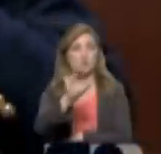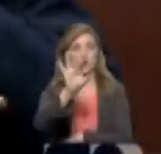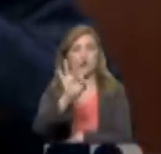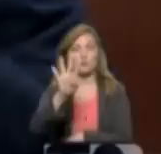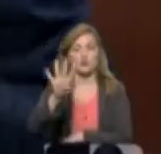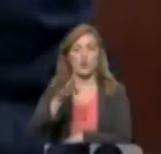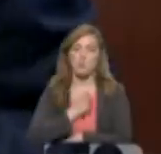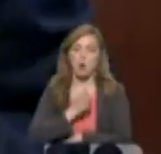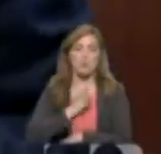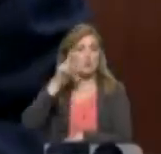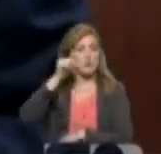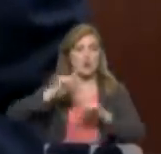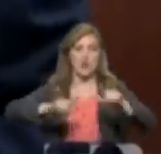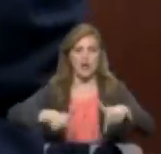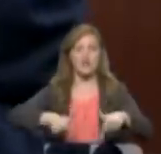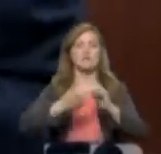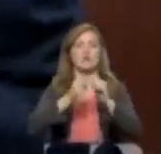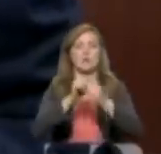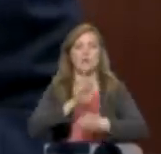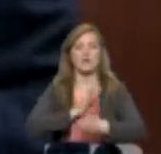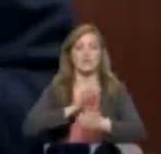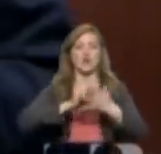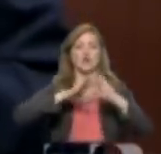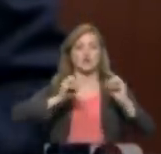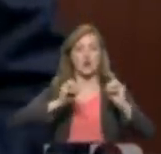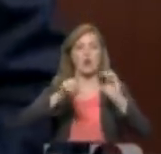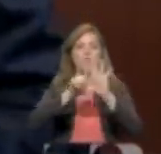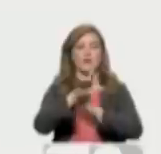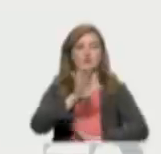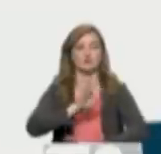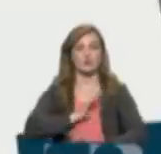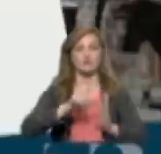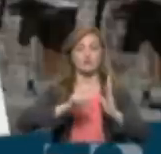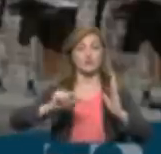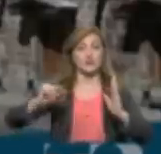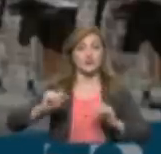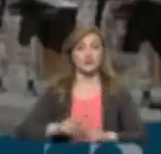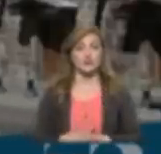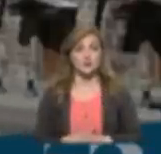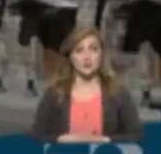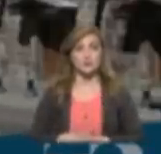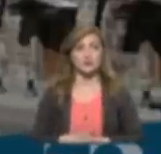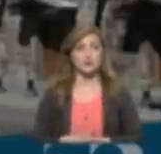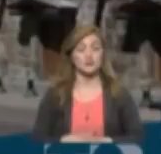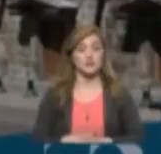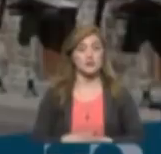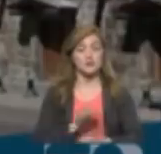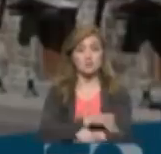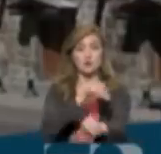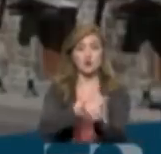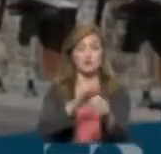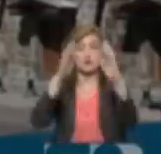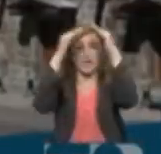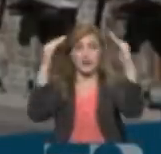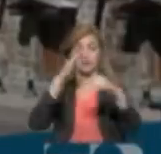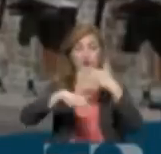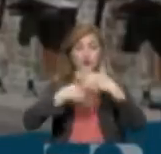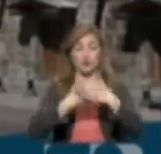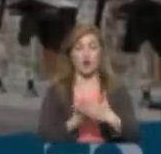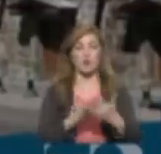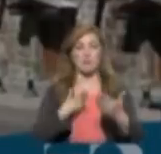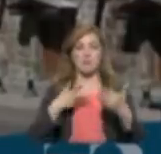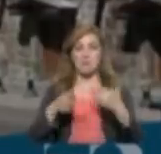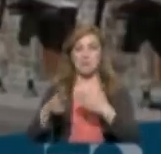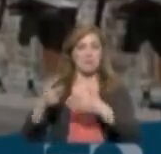los problemas técnicos legales financieros en cuanto a la misión casa para todos informó que se han entregado 28 mil